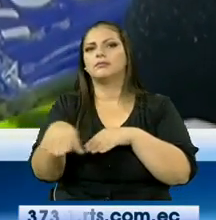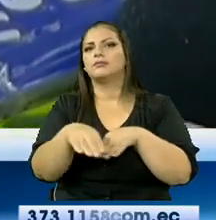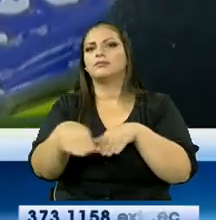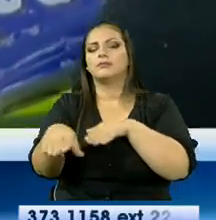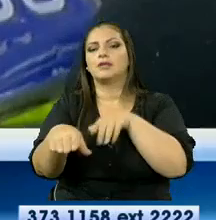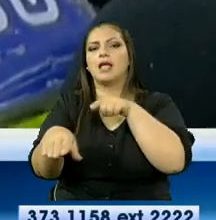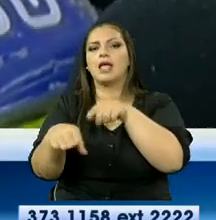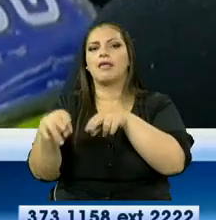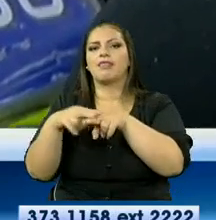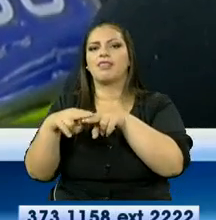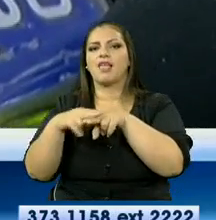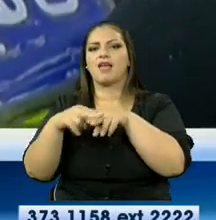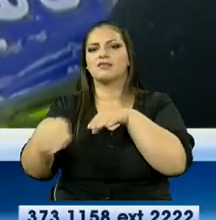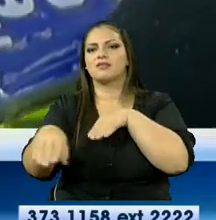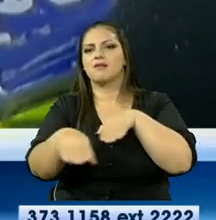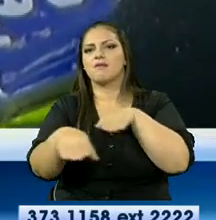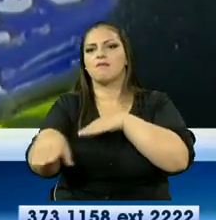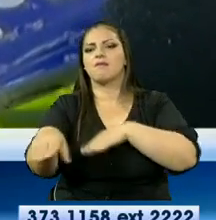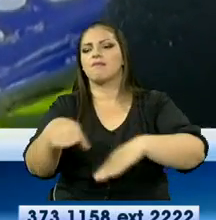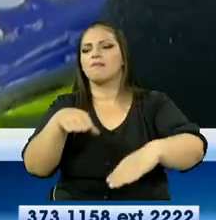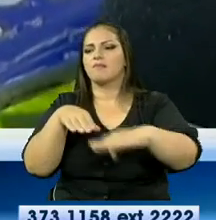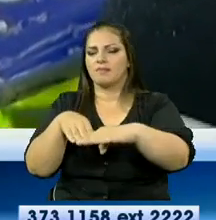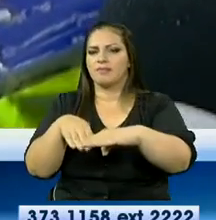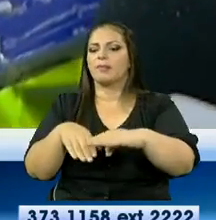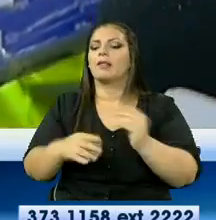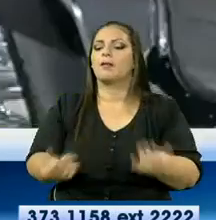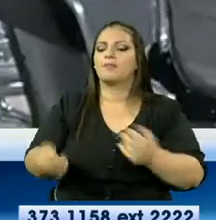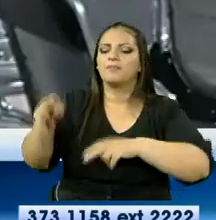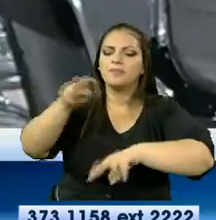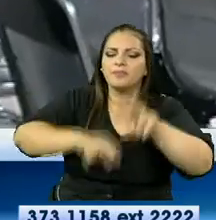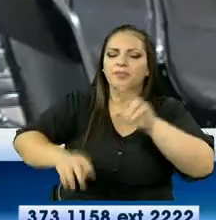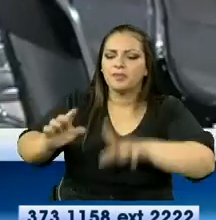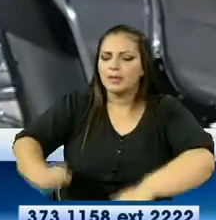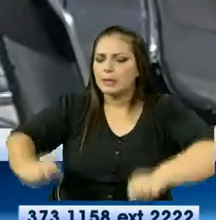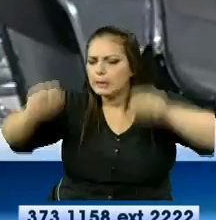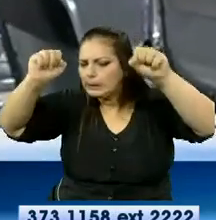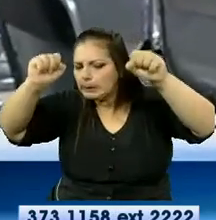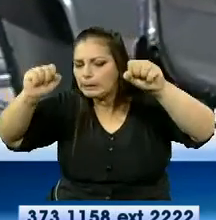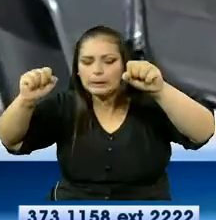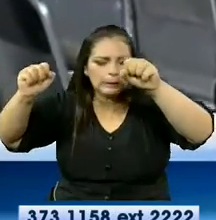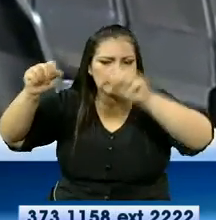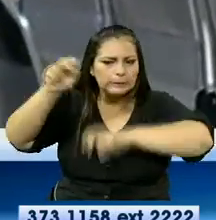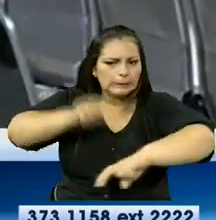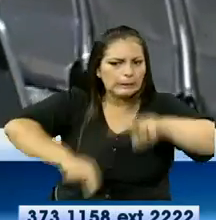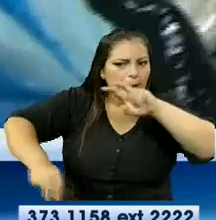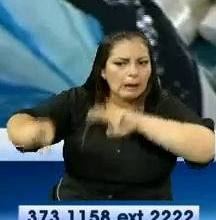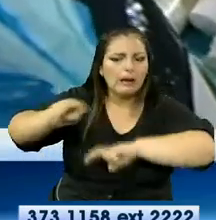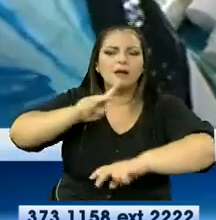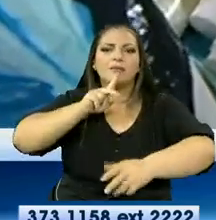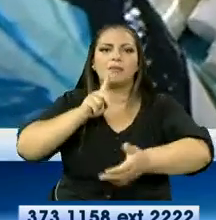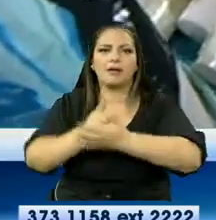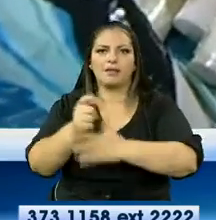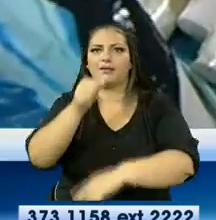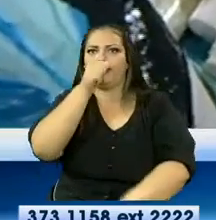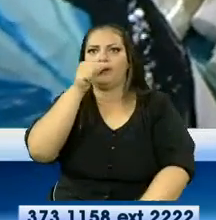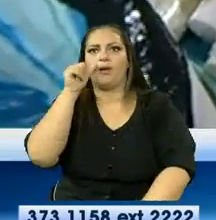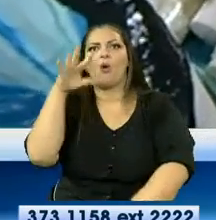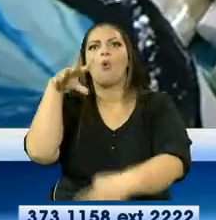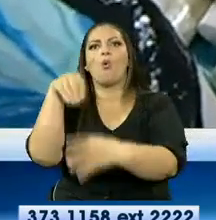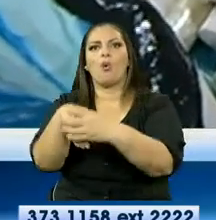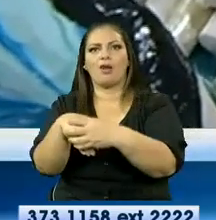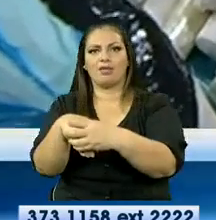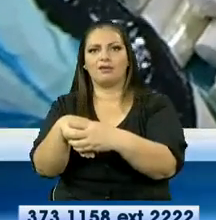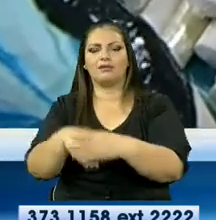vehículo y así realizar un registro en donde efectivamente se encontraron las sustancias. De acuerdo a las investigaciones, el alcaloide iba a